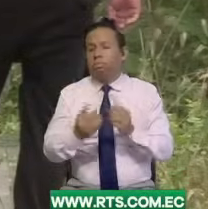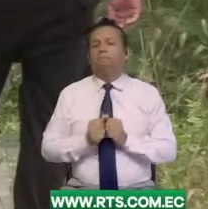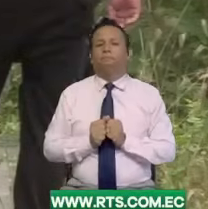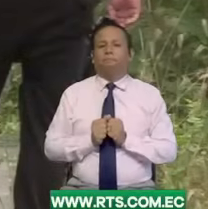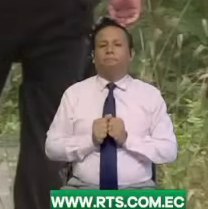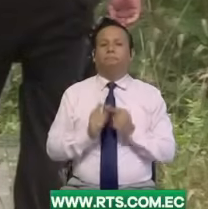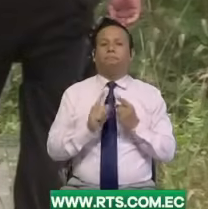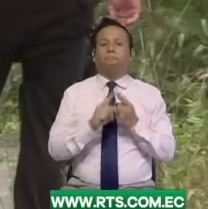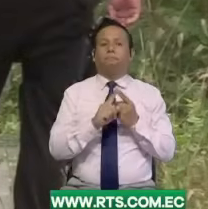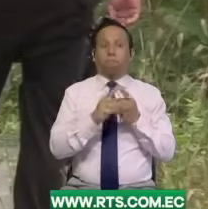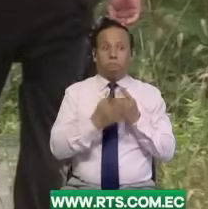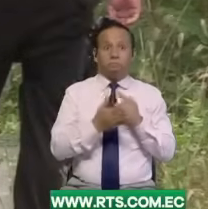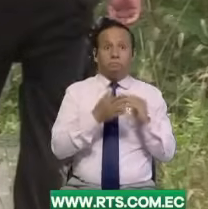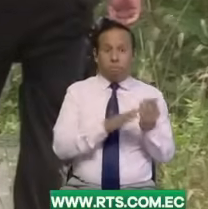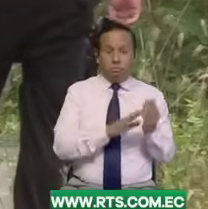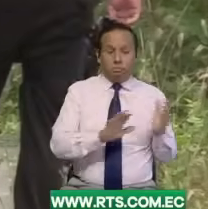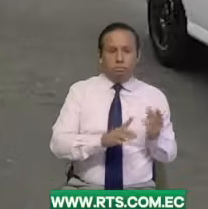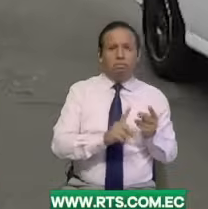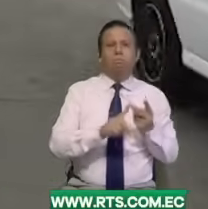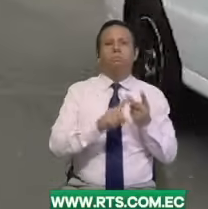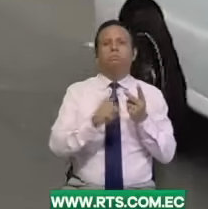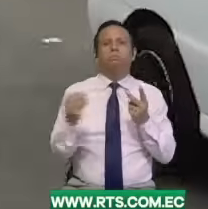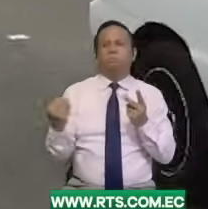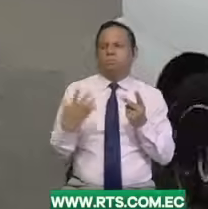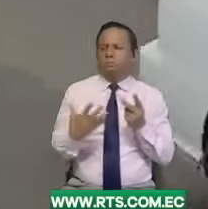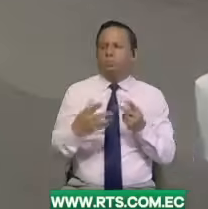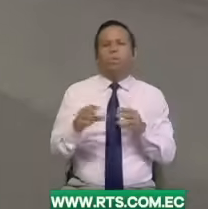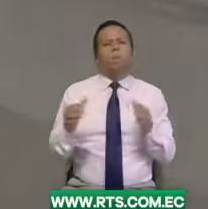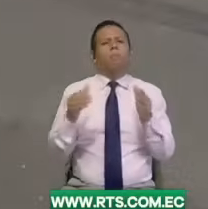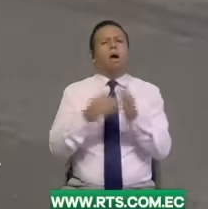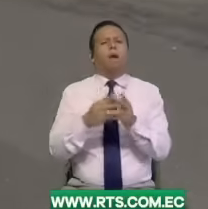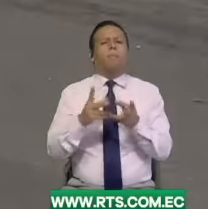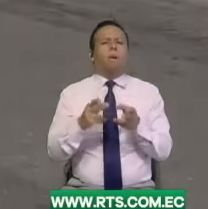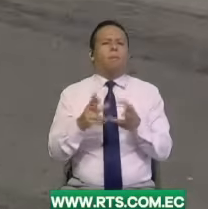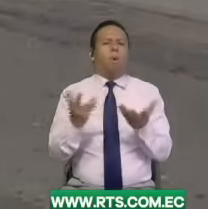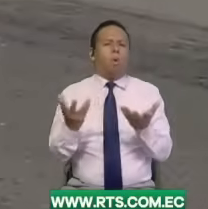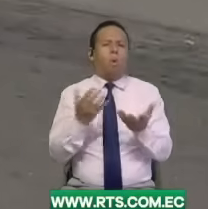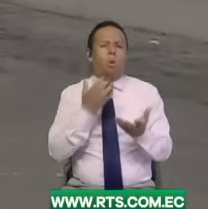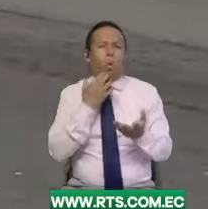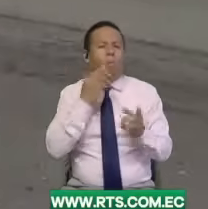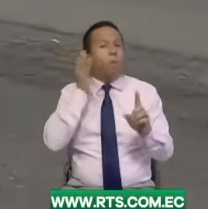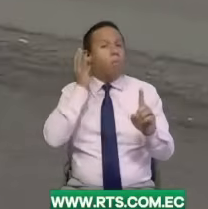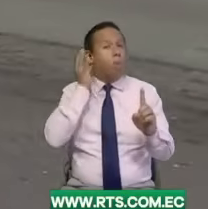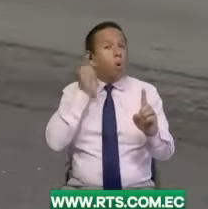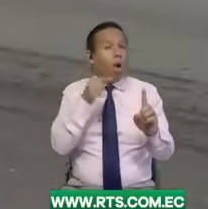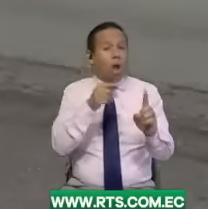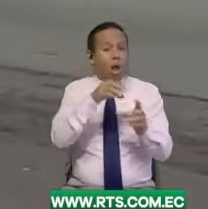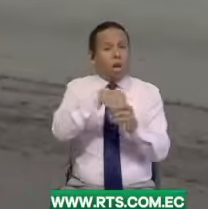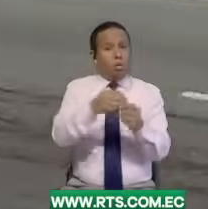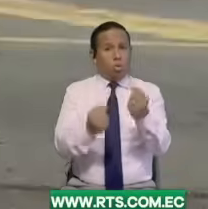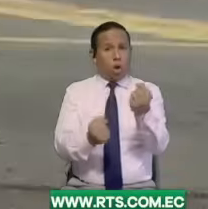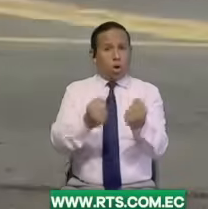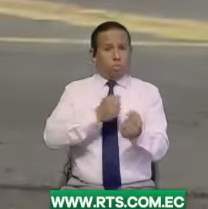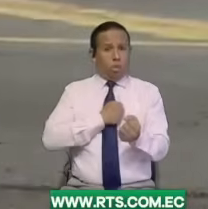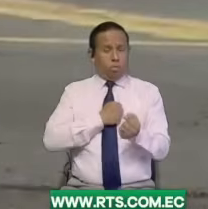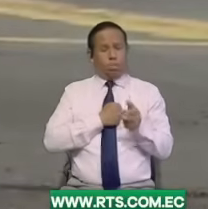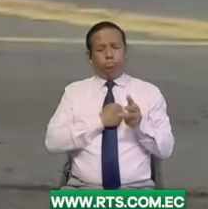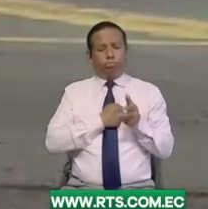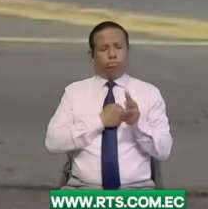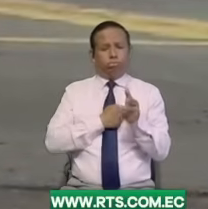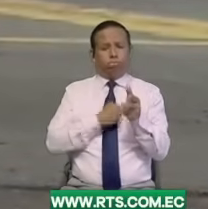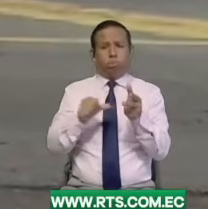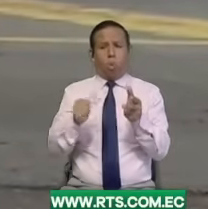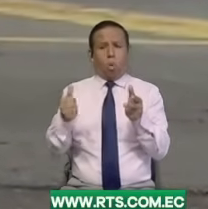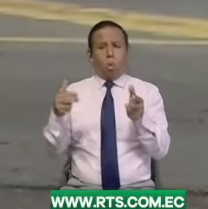no se levantaba su cadáver cuando se registraba otro ataque de sicarios. La víctima fue una mujer que circulaba en su vehículo. Ella resultó herida por